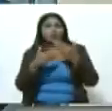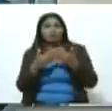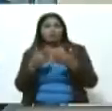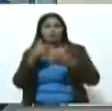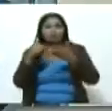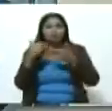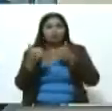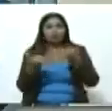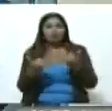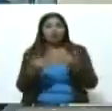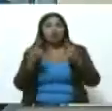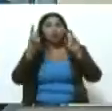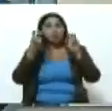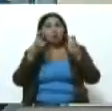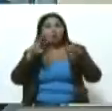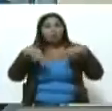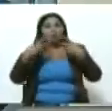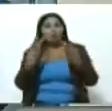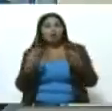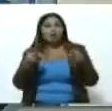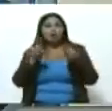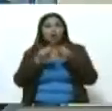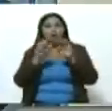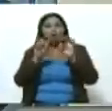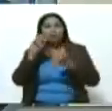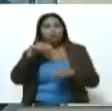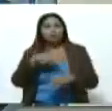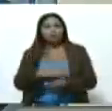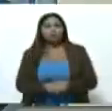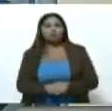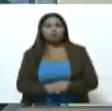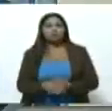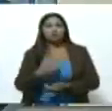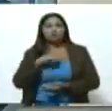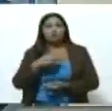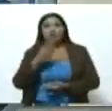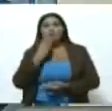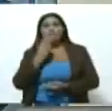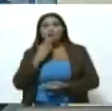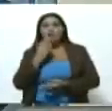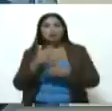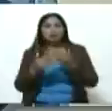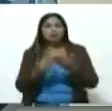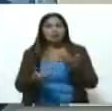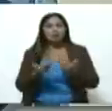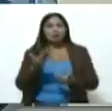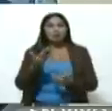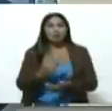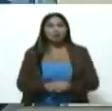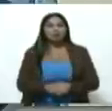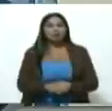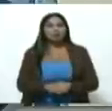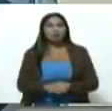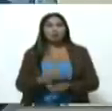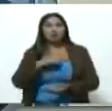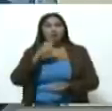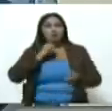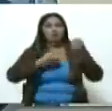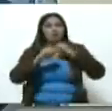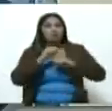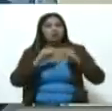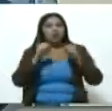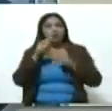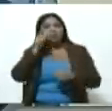cosas nuevas, innovar. Tuvimos una experiencia importante cuando estábamos en la Defensoría